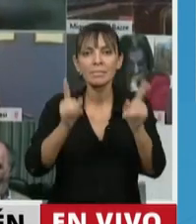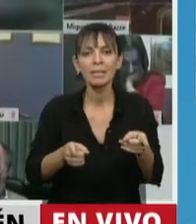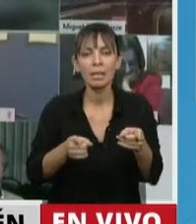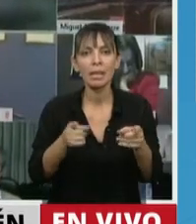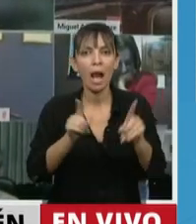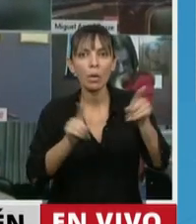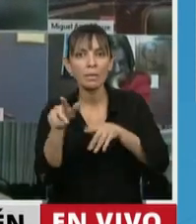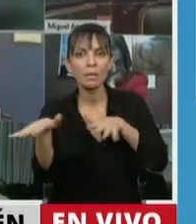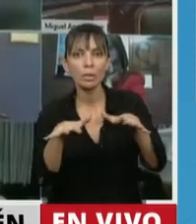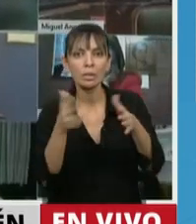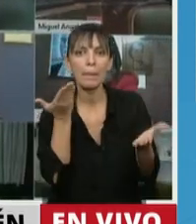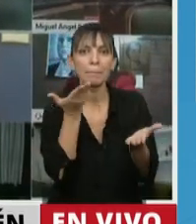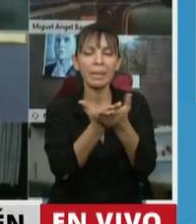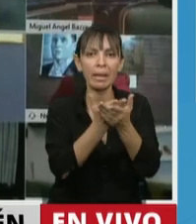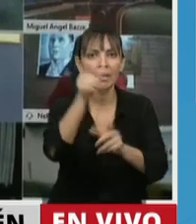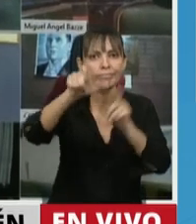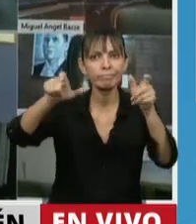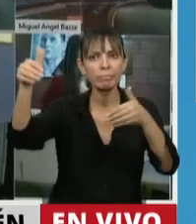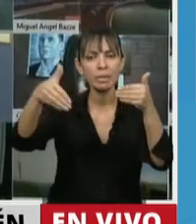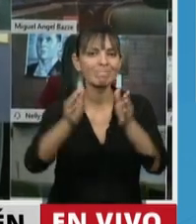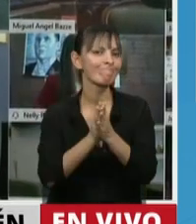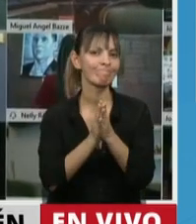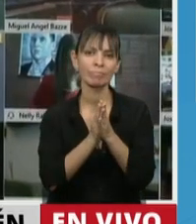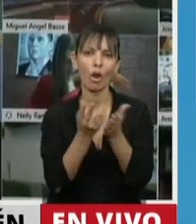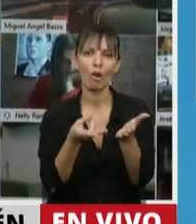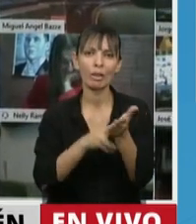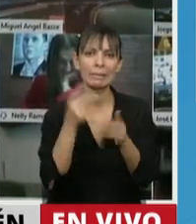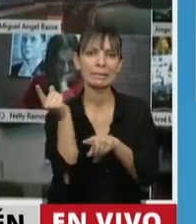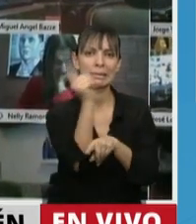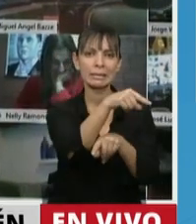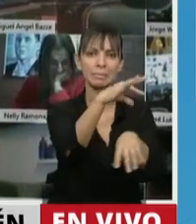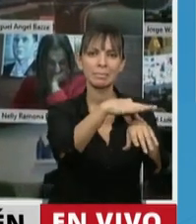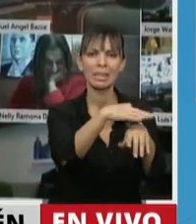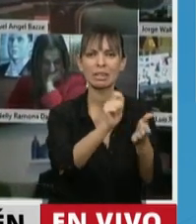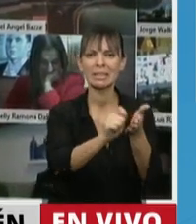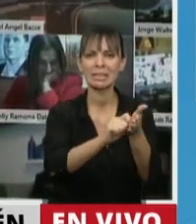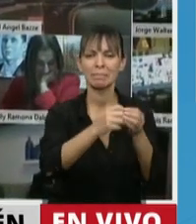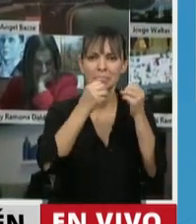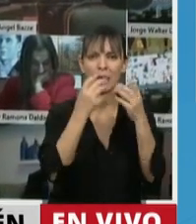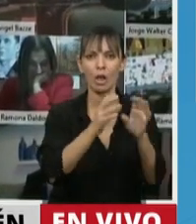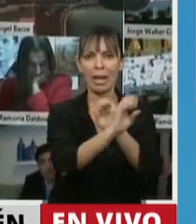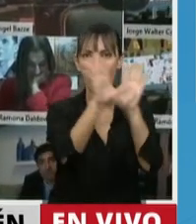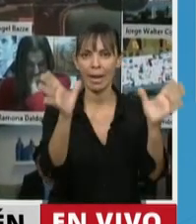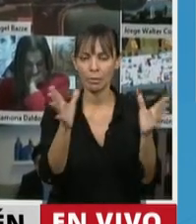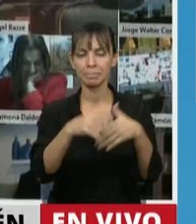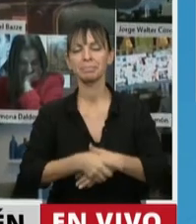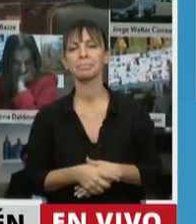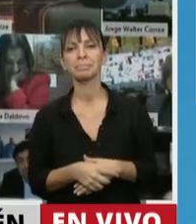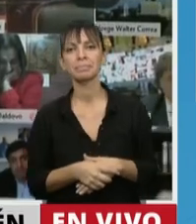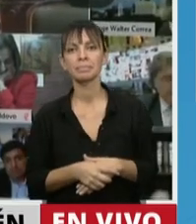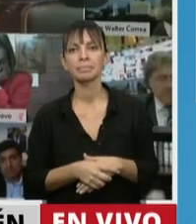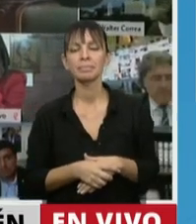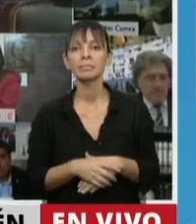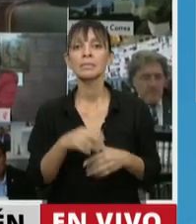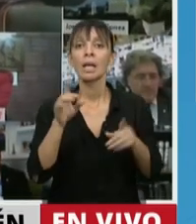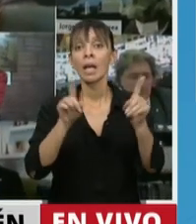se les pide a los pacientes que vuelvan a pedirle a su médico la prescripción porque no está escrita con claridad, con los